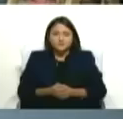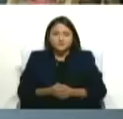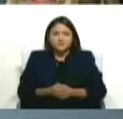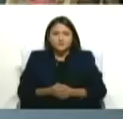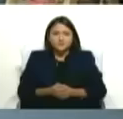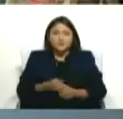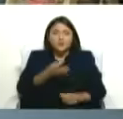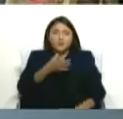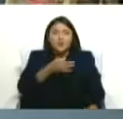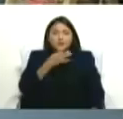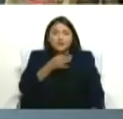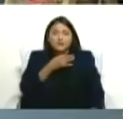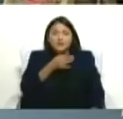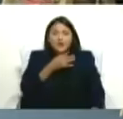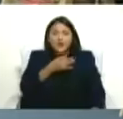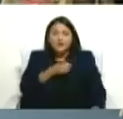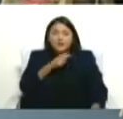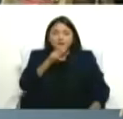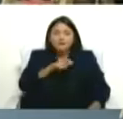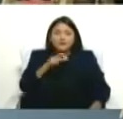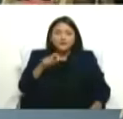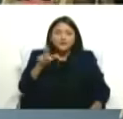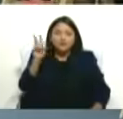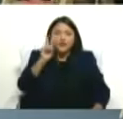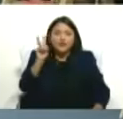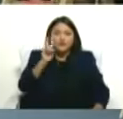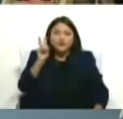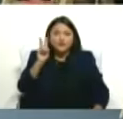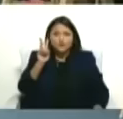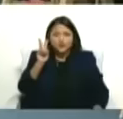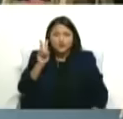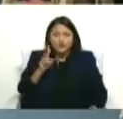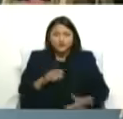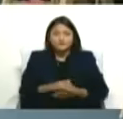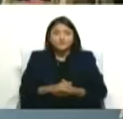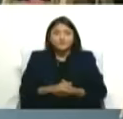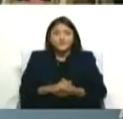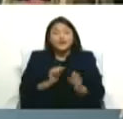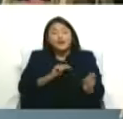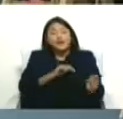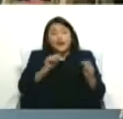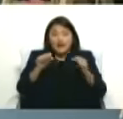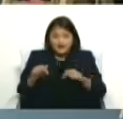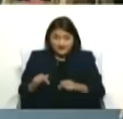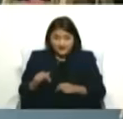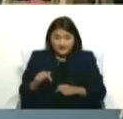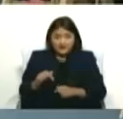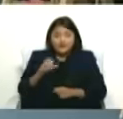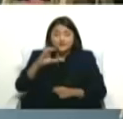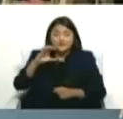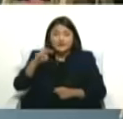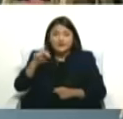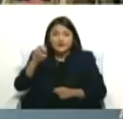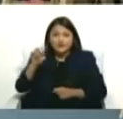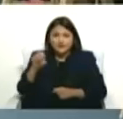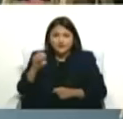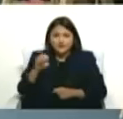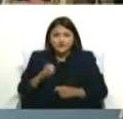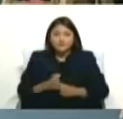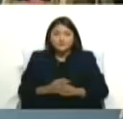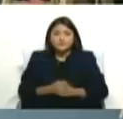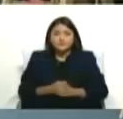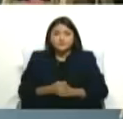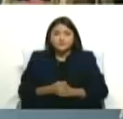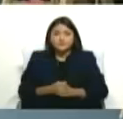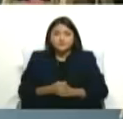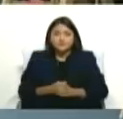Buenas tardes a todo el pueblo de Venezuela desde aquí, desde la sede del Consejo Nacional Electoral, en